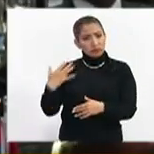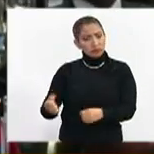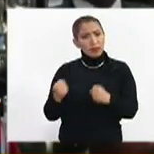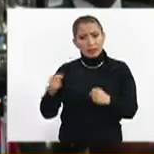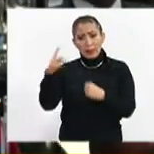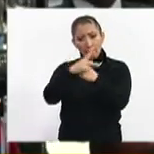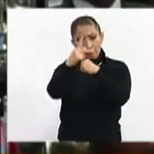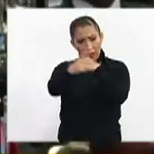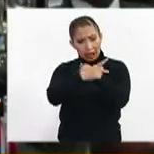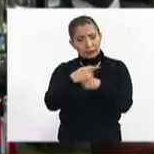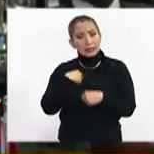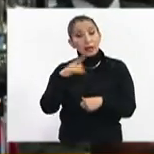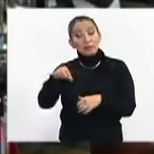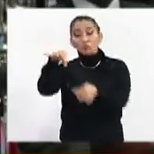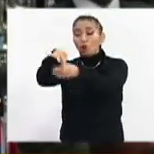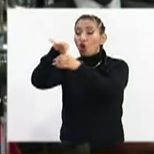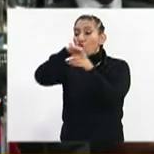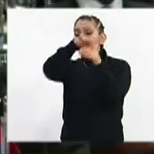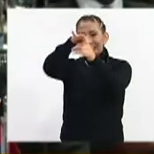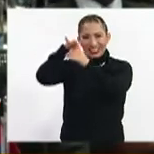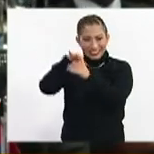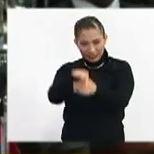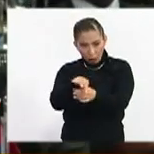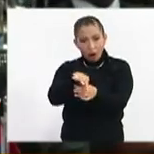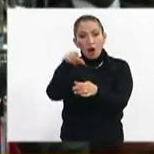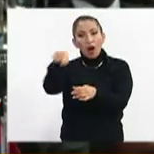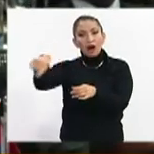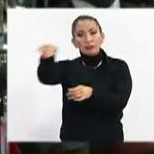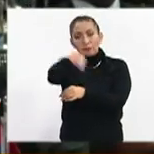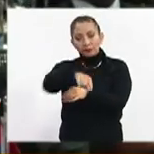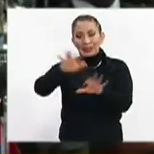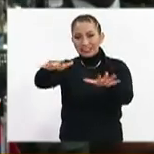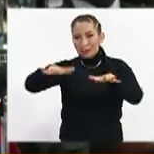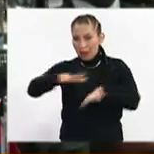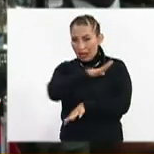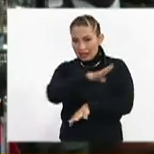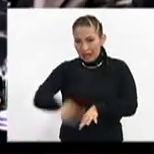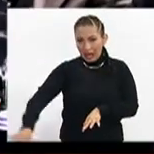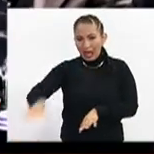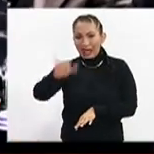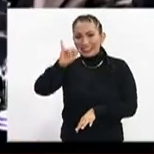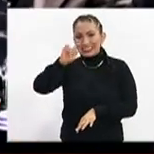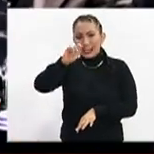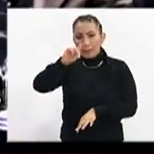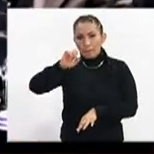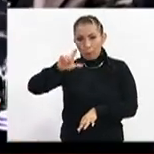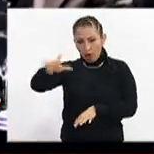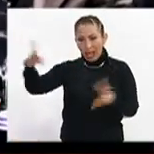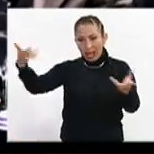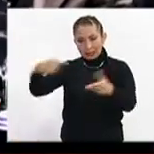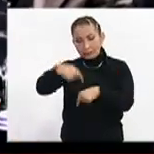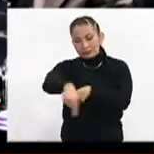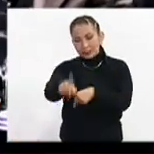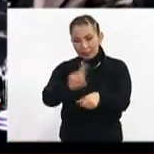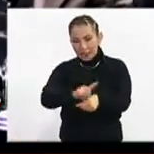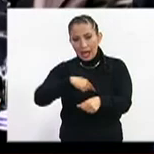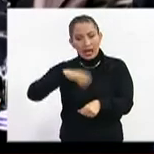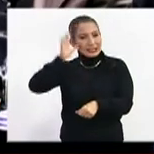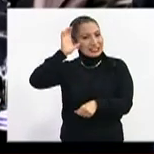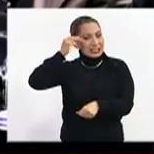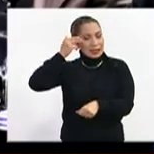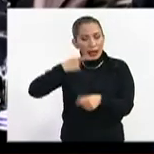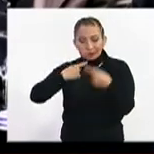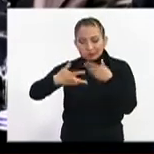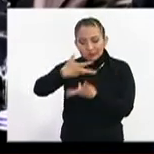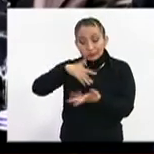de los países que la integran. La votación, que se realizó durante la Asamblea General que la Agencia Internacional lleva a cabo estos días en Pekín, en China,